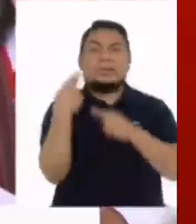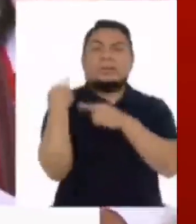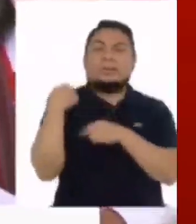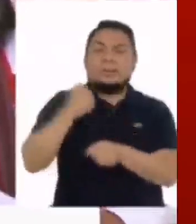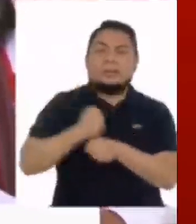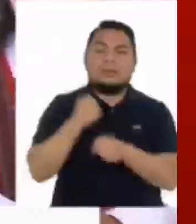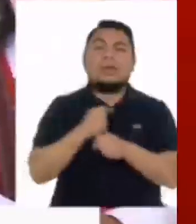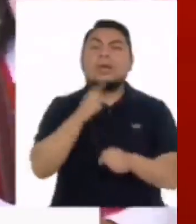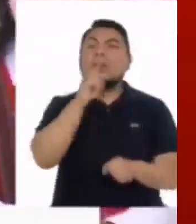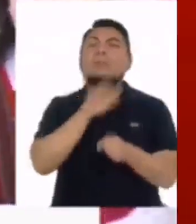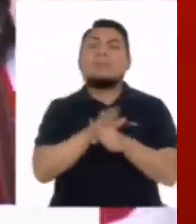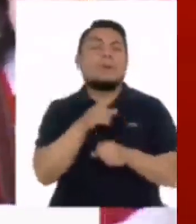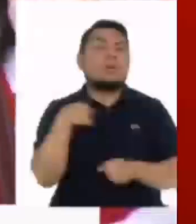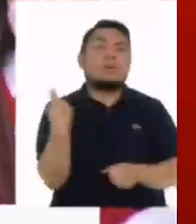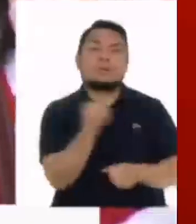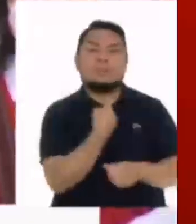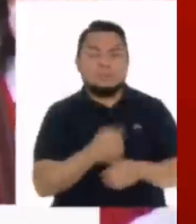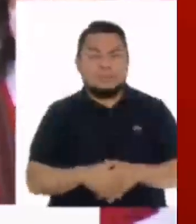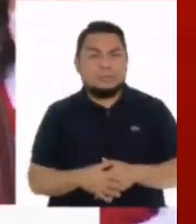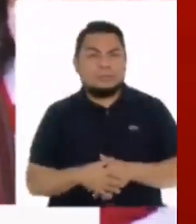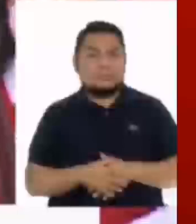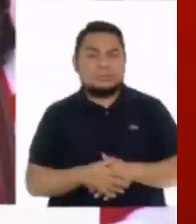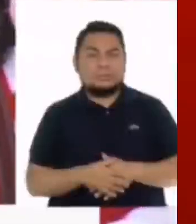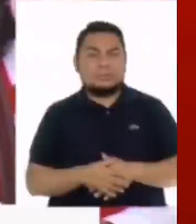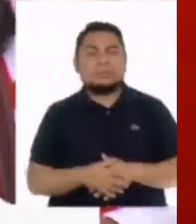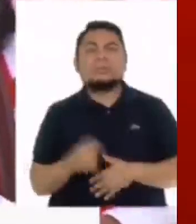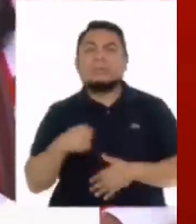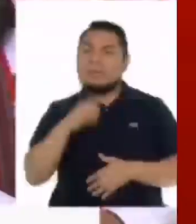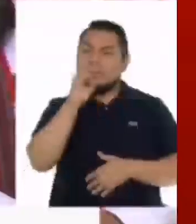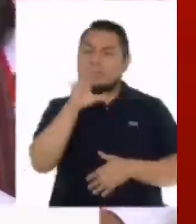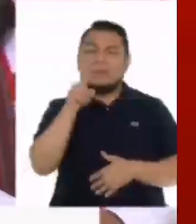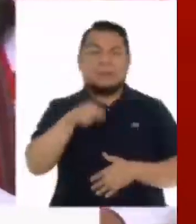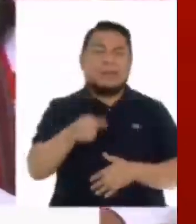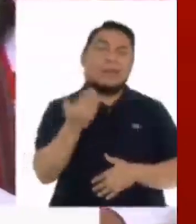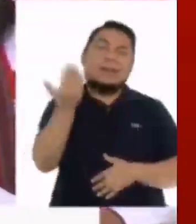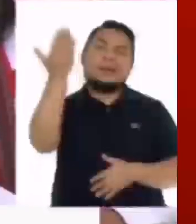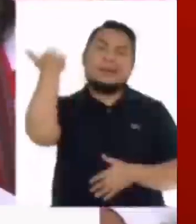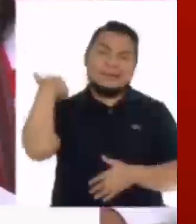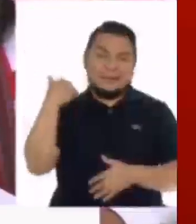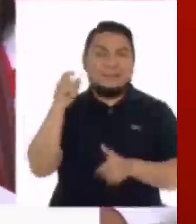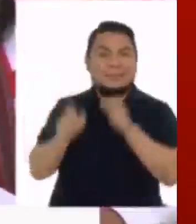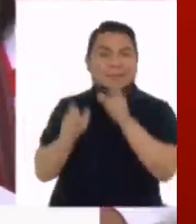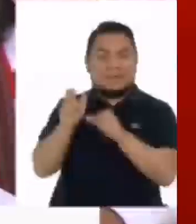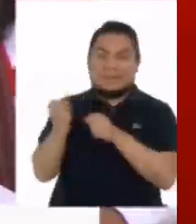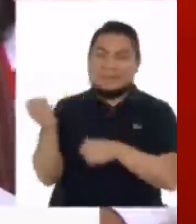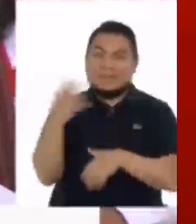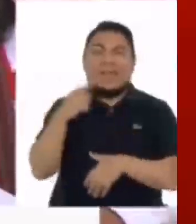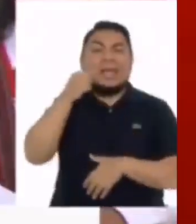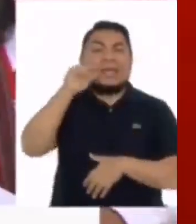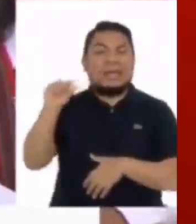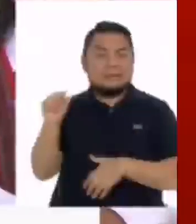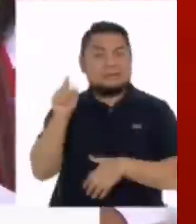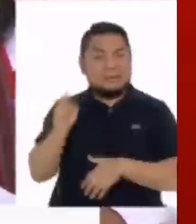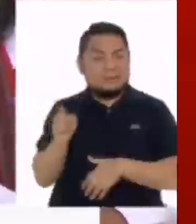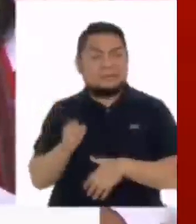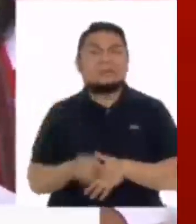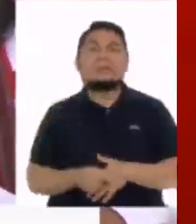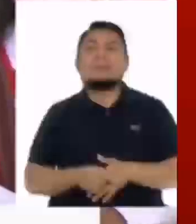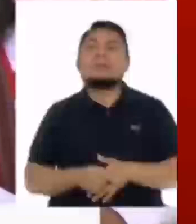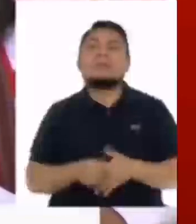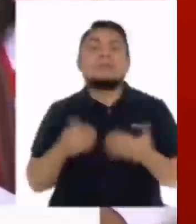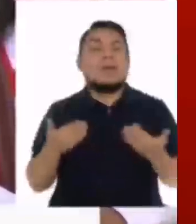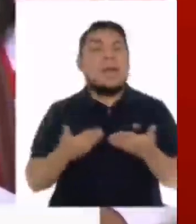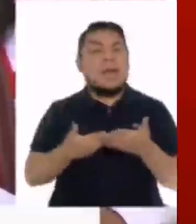nos compromete a todos. Como decían nuestros antepasados quechuas, antes